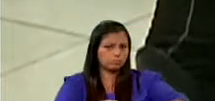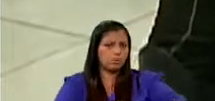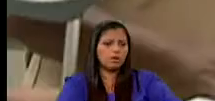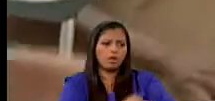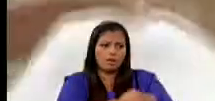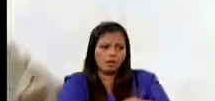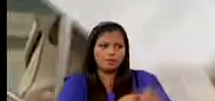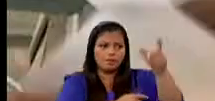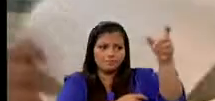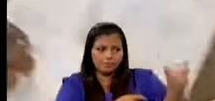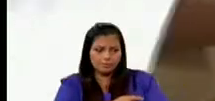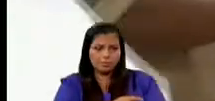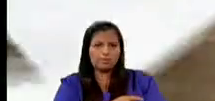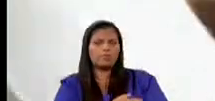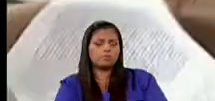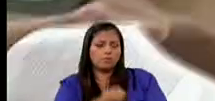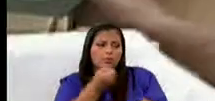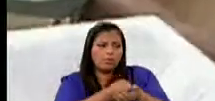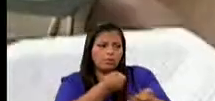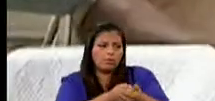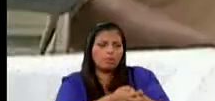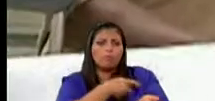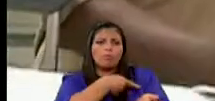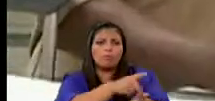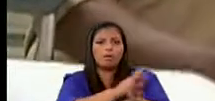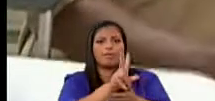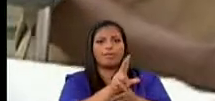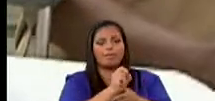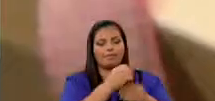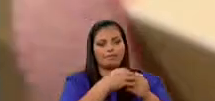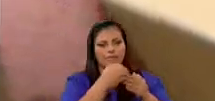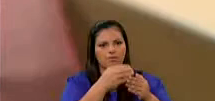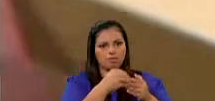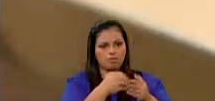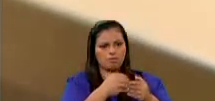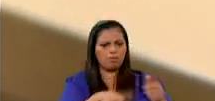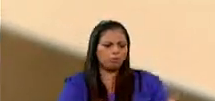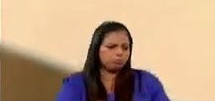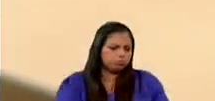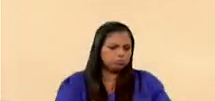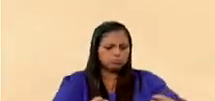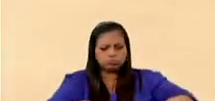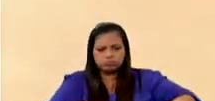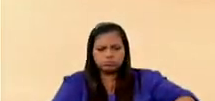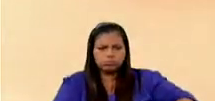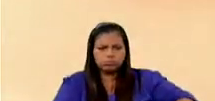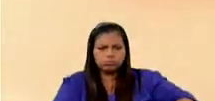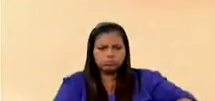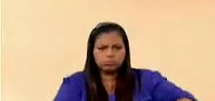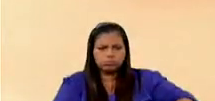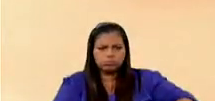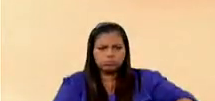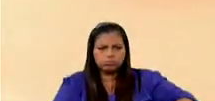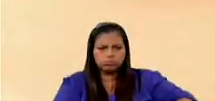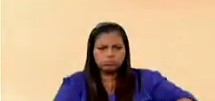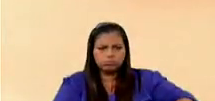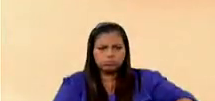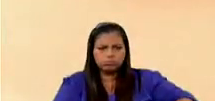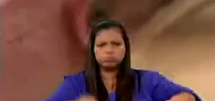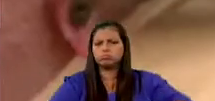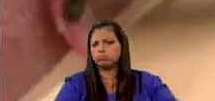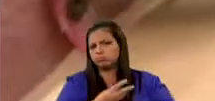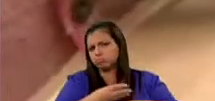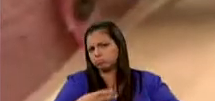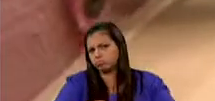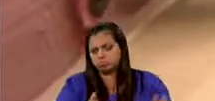pidió $30 por ella y que la iba a desarmar para utilizar los repuestos del arma. En cambio, el